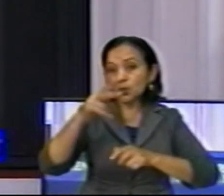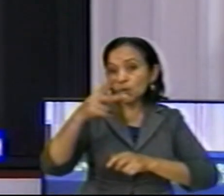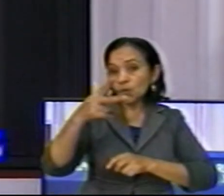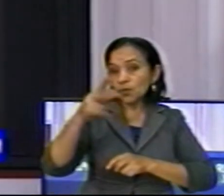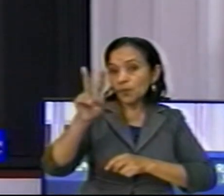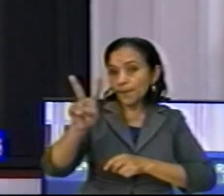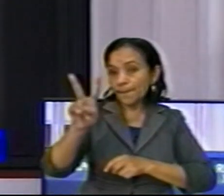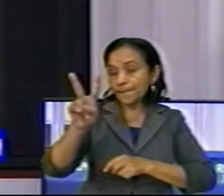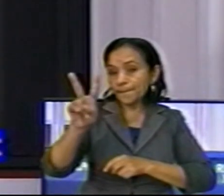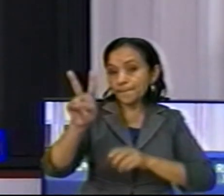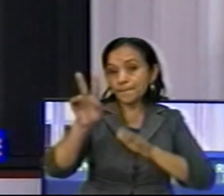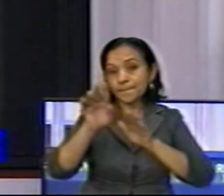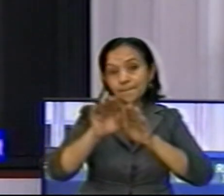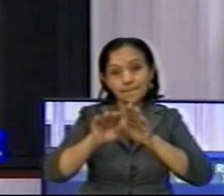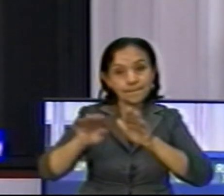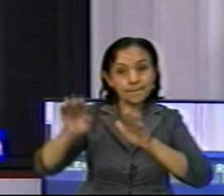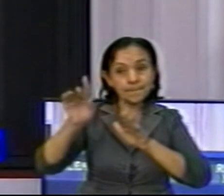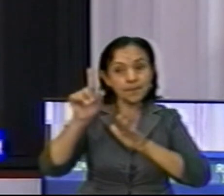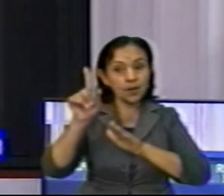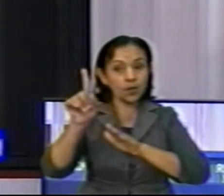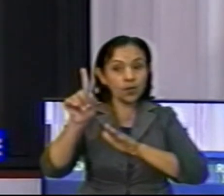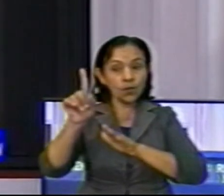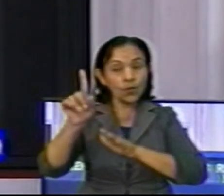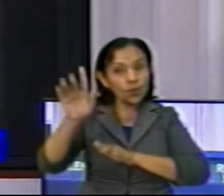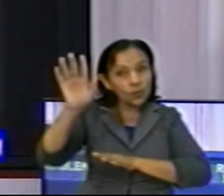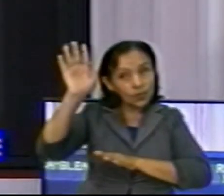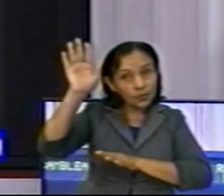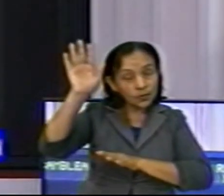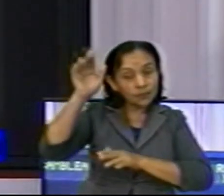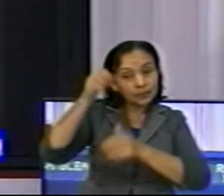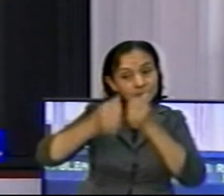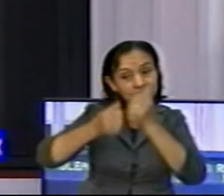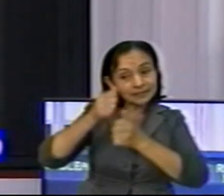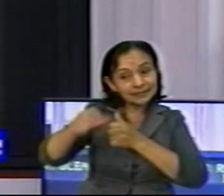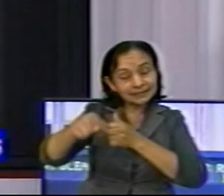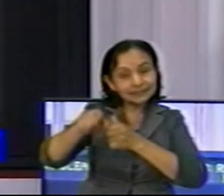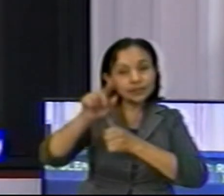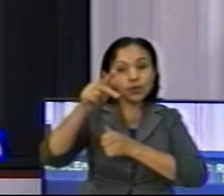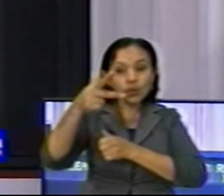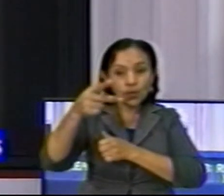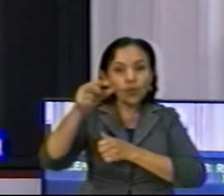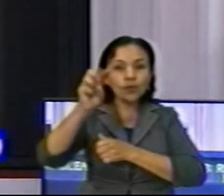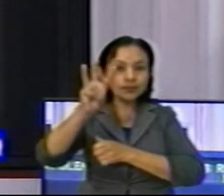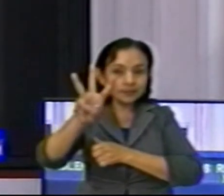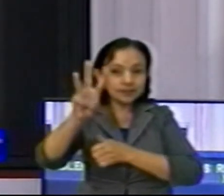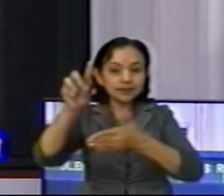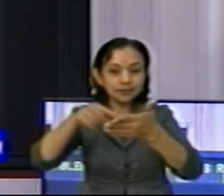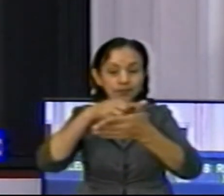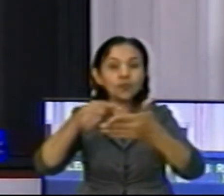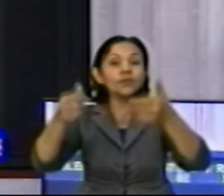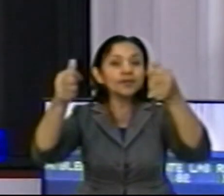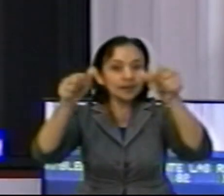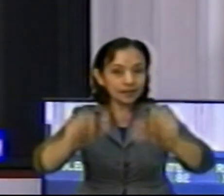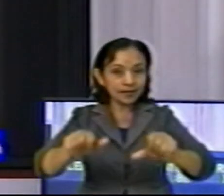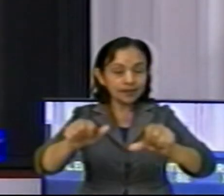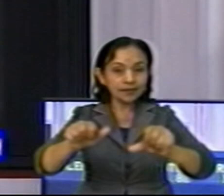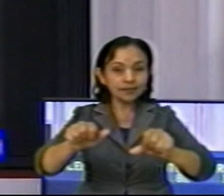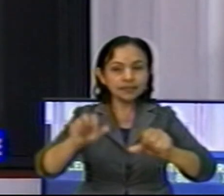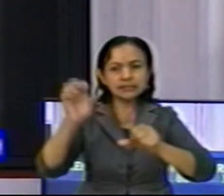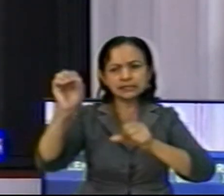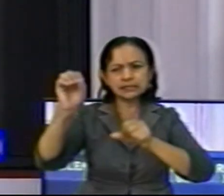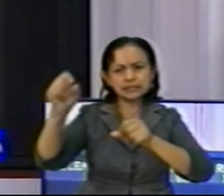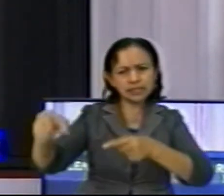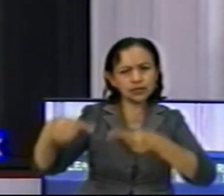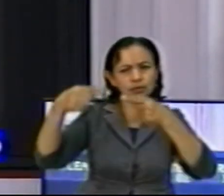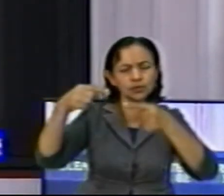82 votos más uno con mano alzada por un problema técnico. 83 votos a favor, 0